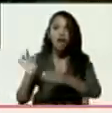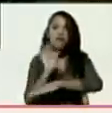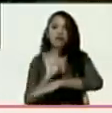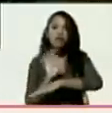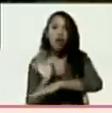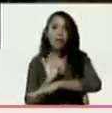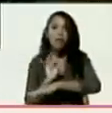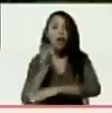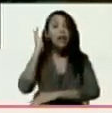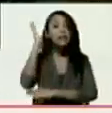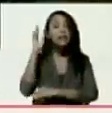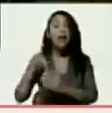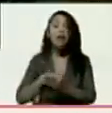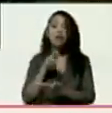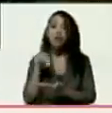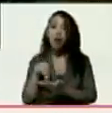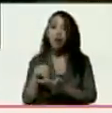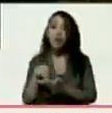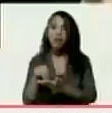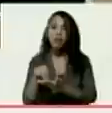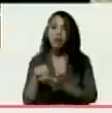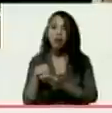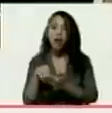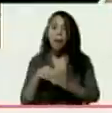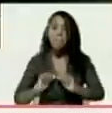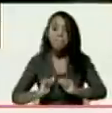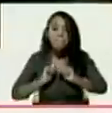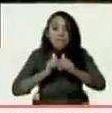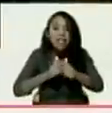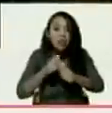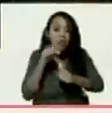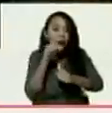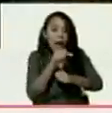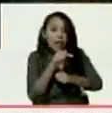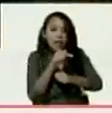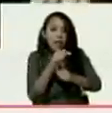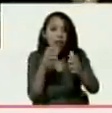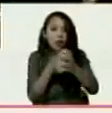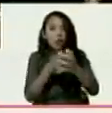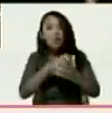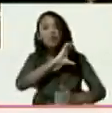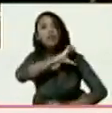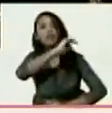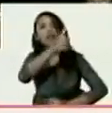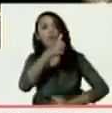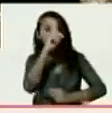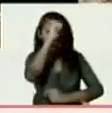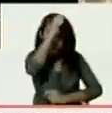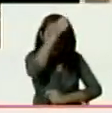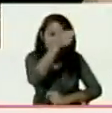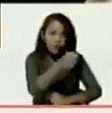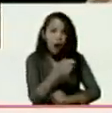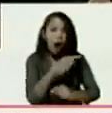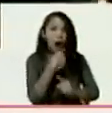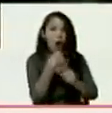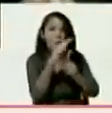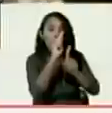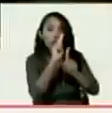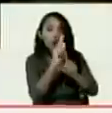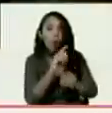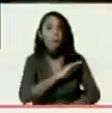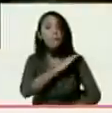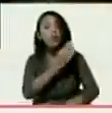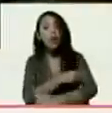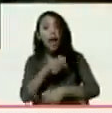funcionamiento de la Asamblea Nacional, partiendo de la Junta Directiva, el reconocimiento al resto de los poderes aquí en